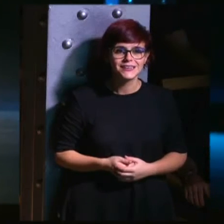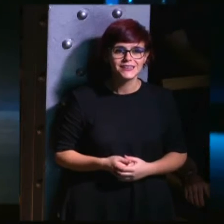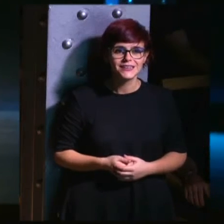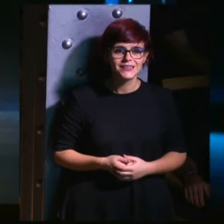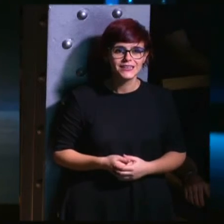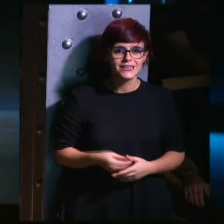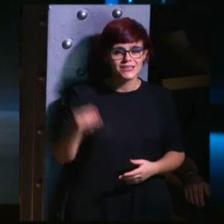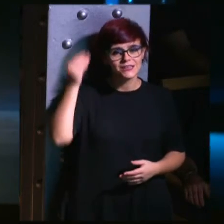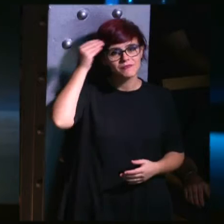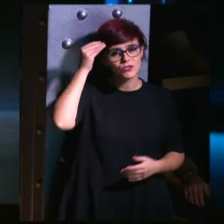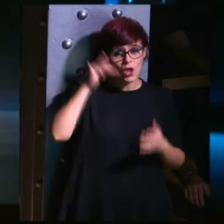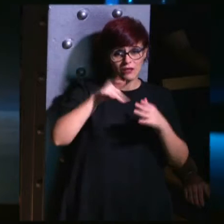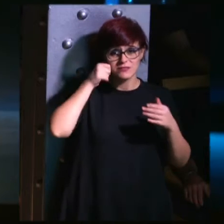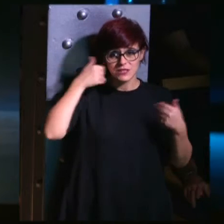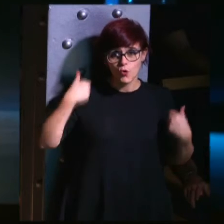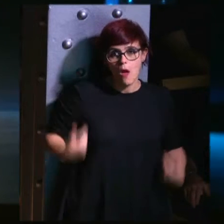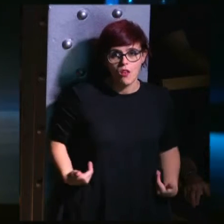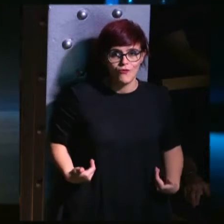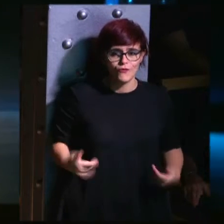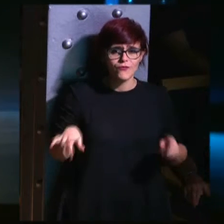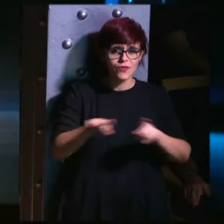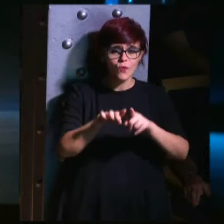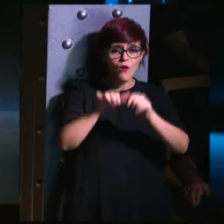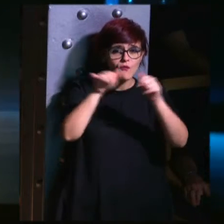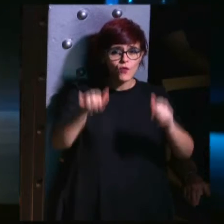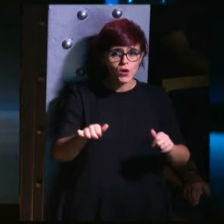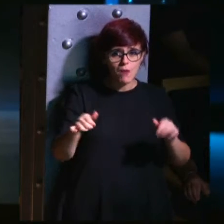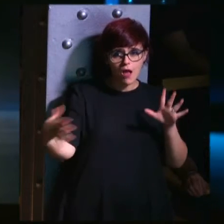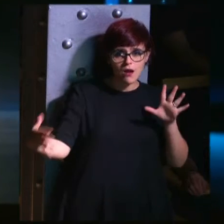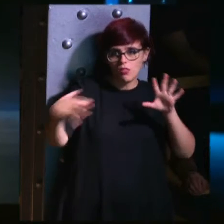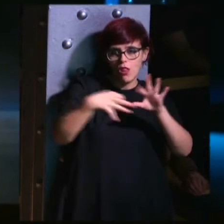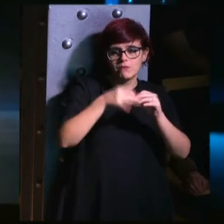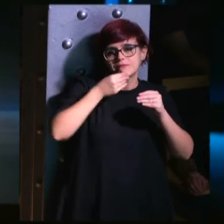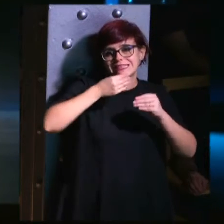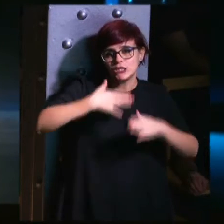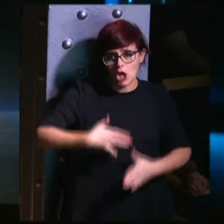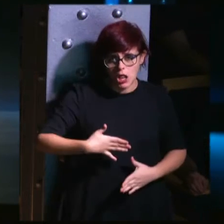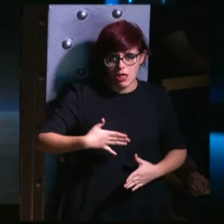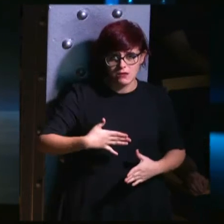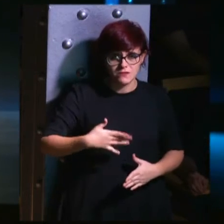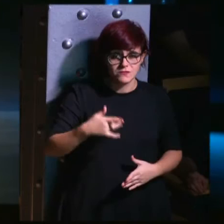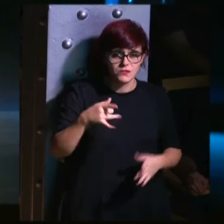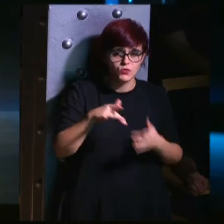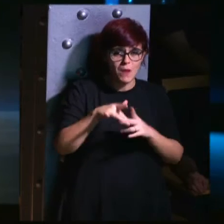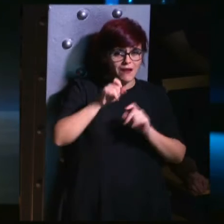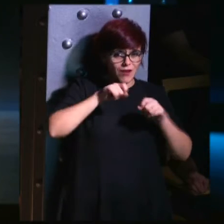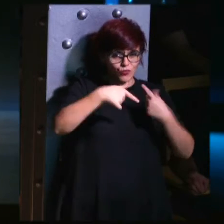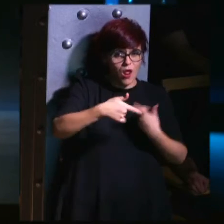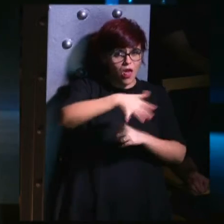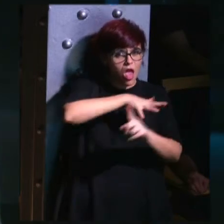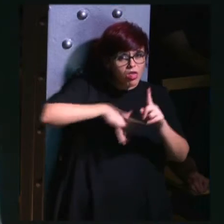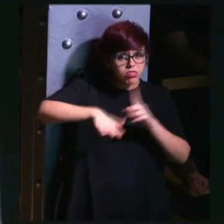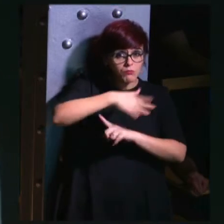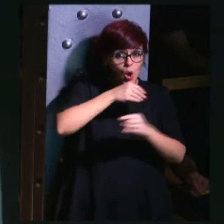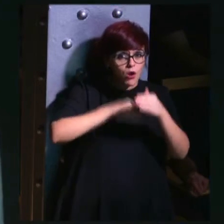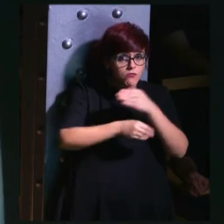Yo creo que el ser humano, de alguna forma, está vinculado a las historias. Creo que está en nuestra naturaleza, desde que